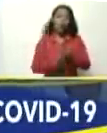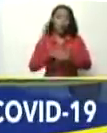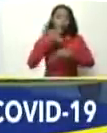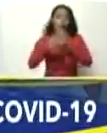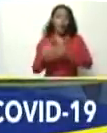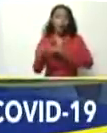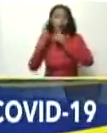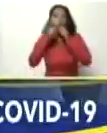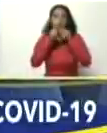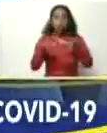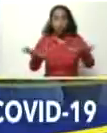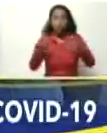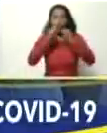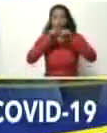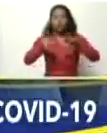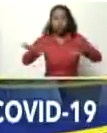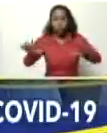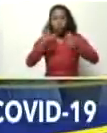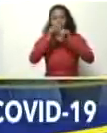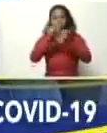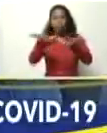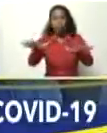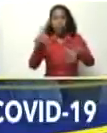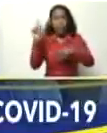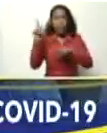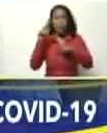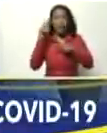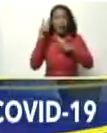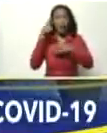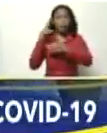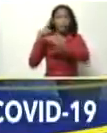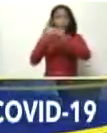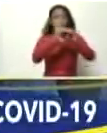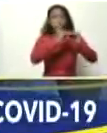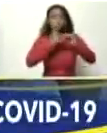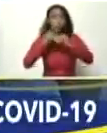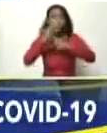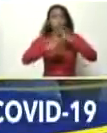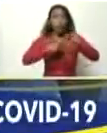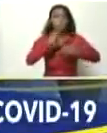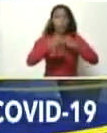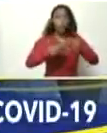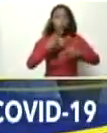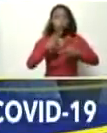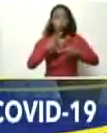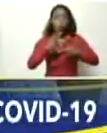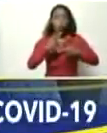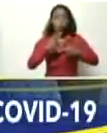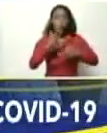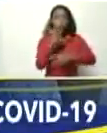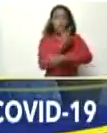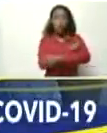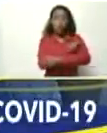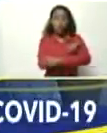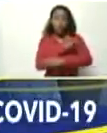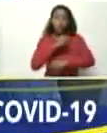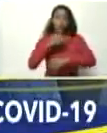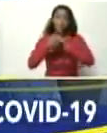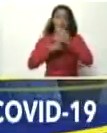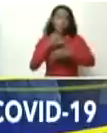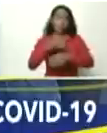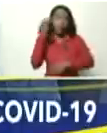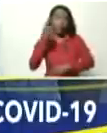olas de contagio. Si la equidad en el proceso de vacunación fuese real, tuviésemos